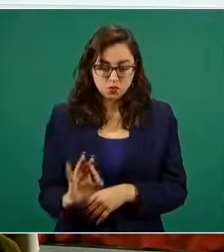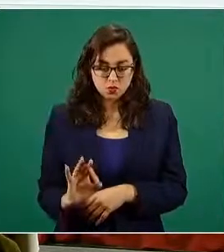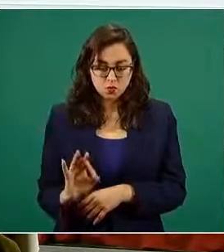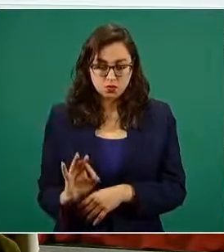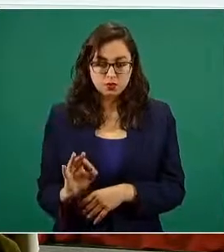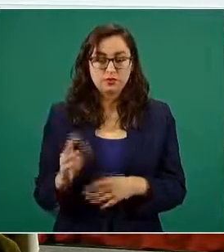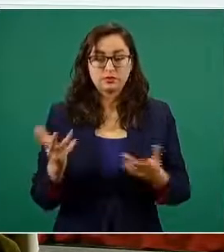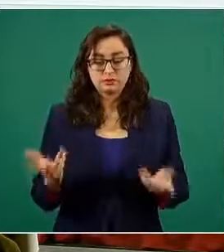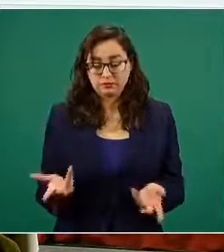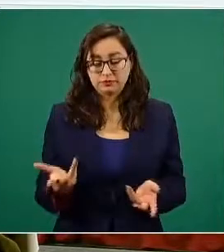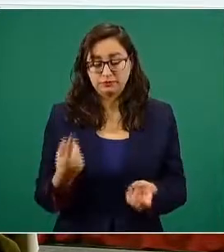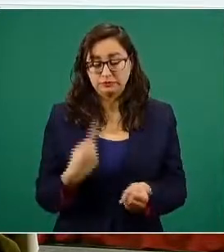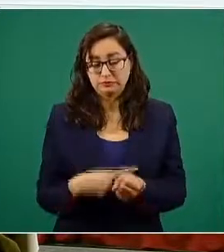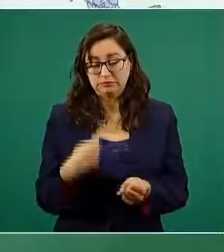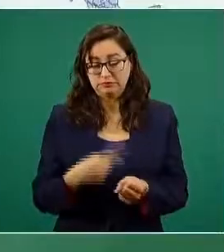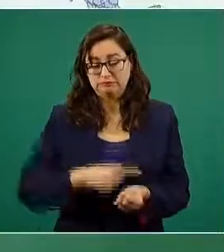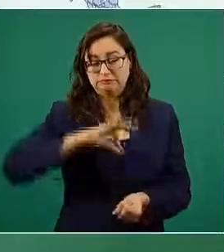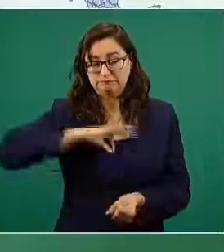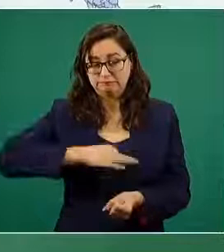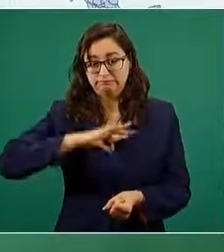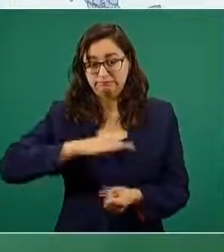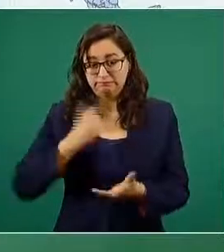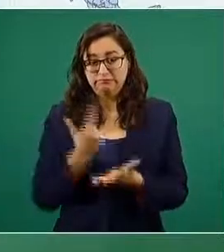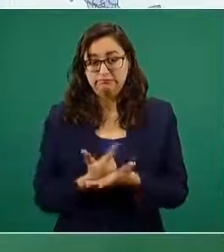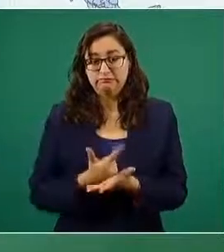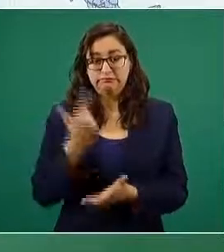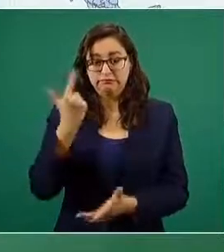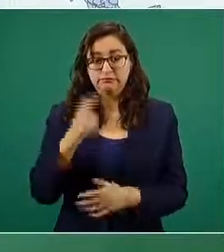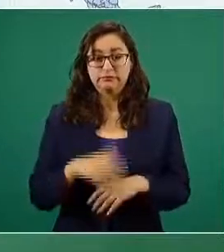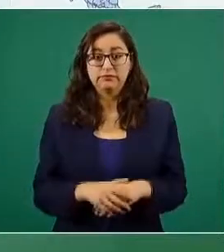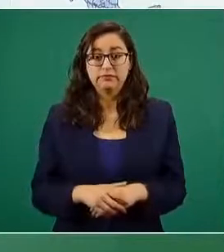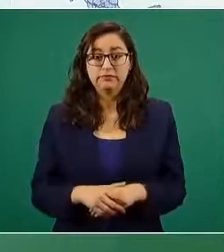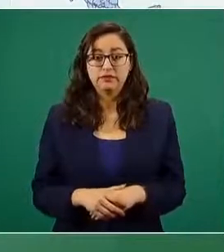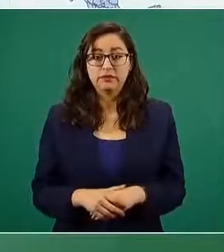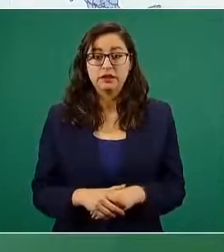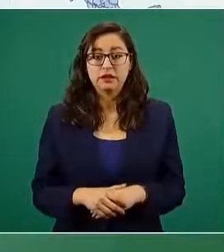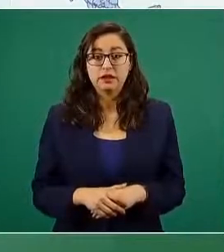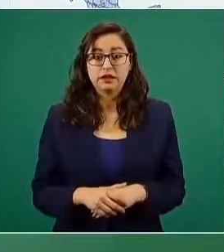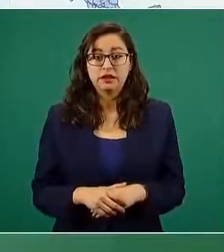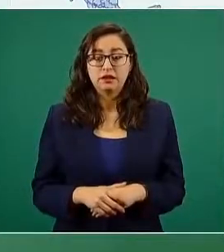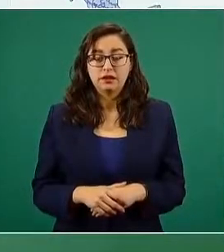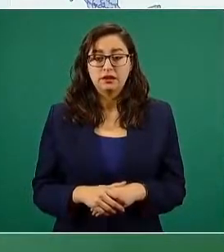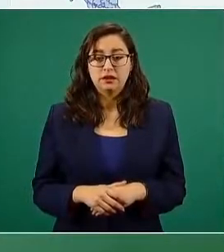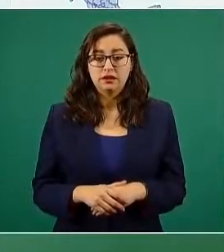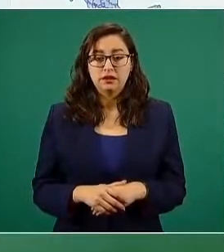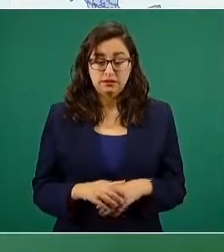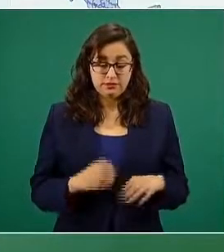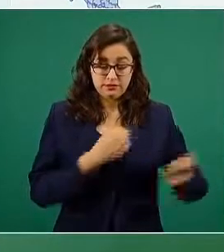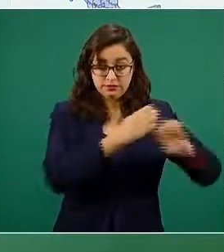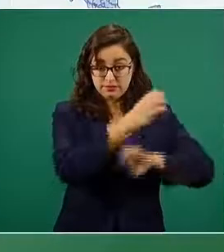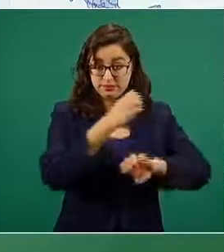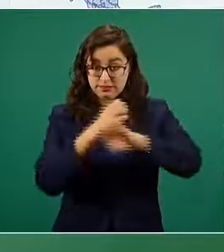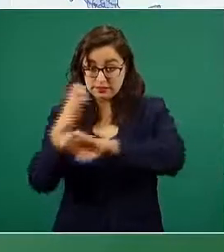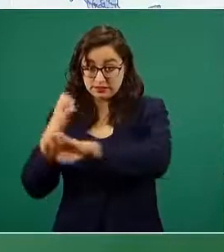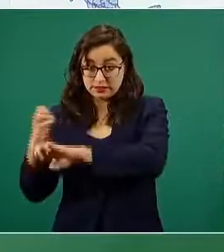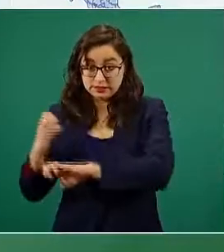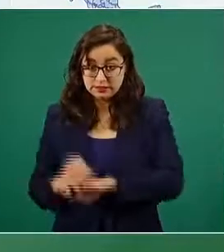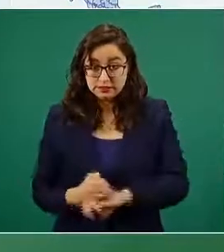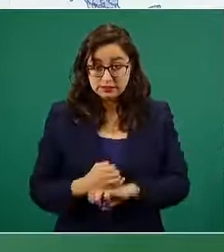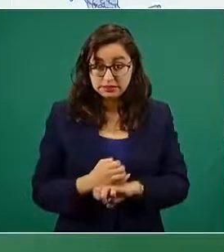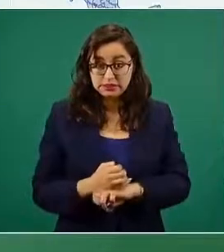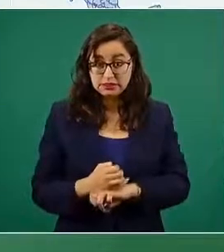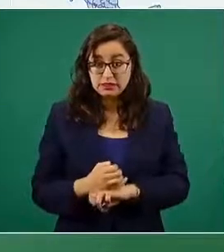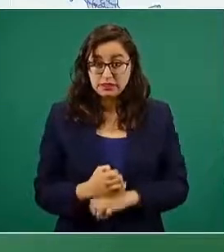síndrome clínico de COVID-19, ocupadas. Y vemos que 5 de las 32 entidades federativas que ahí